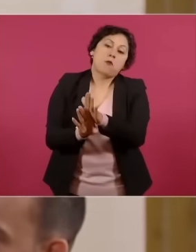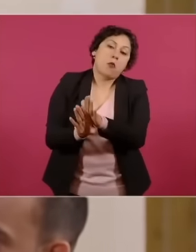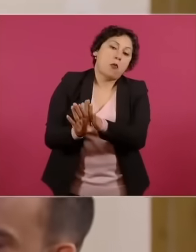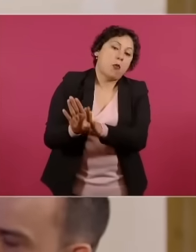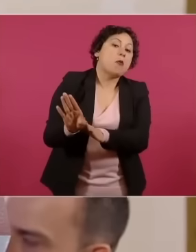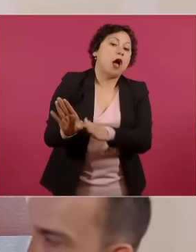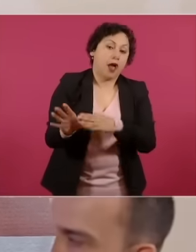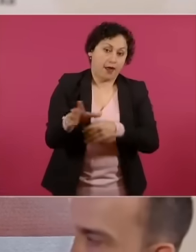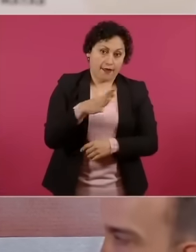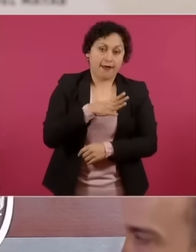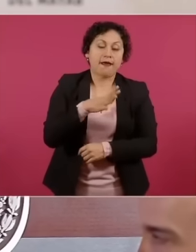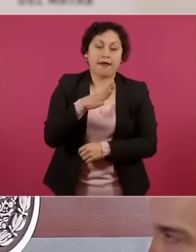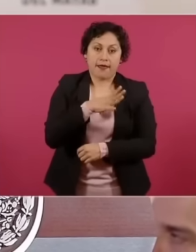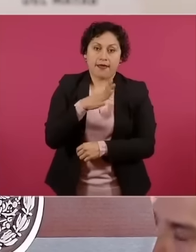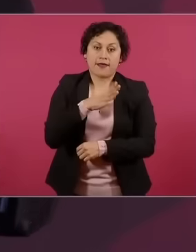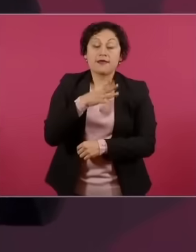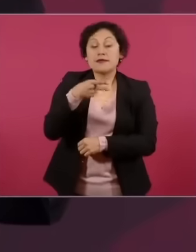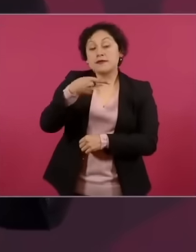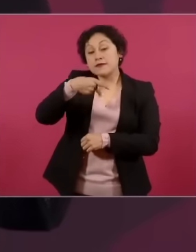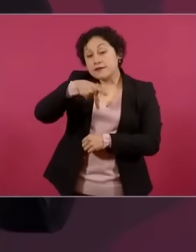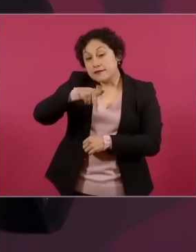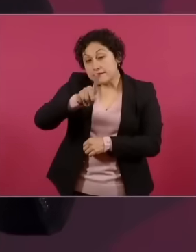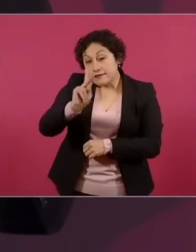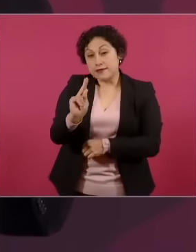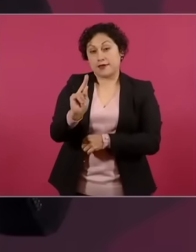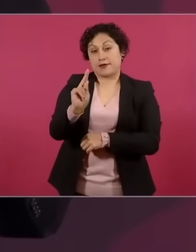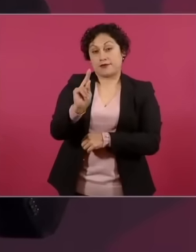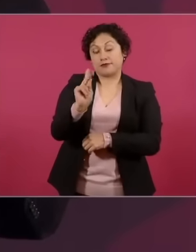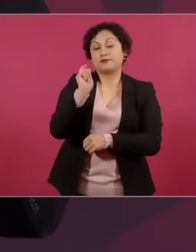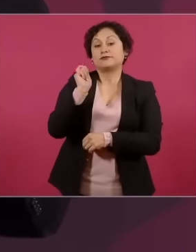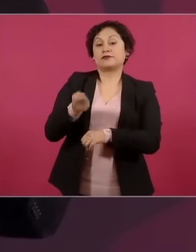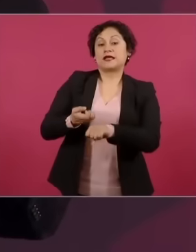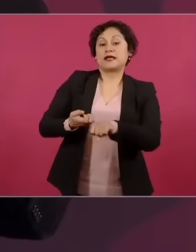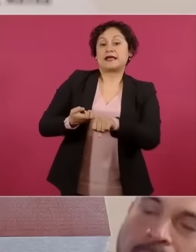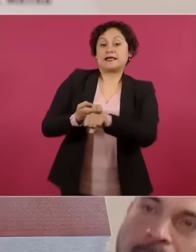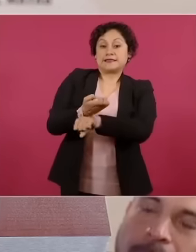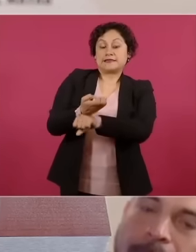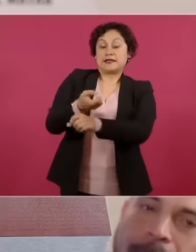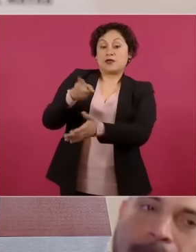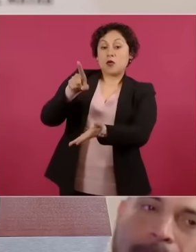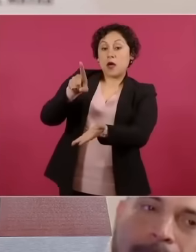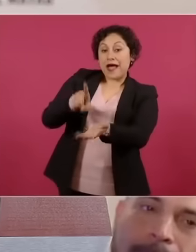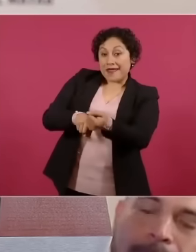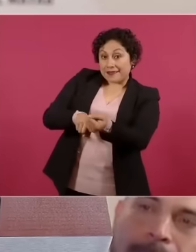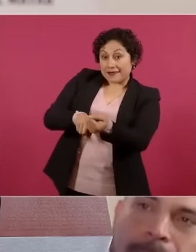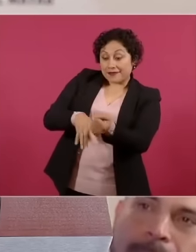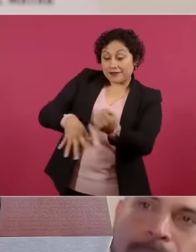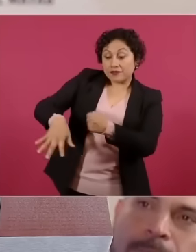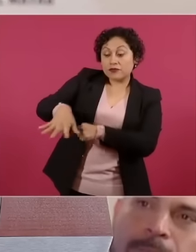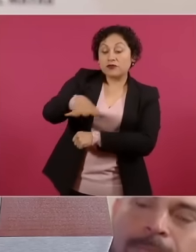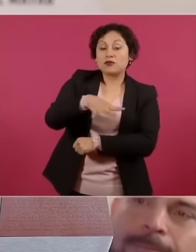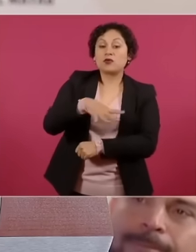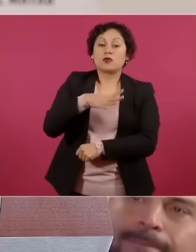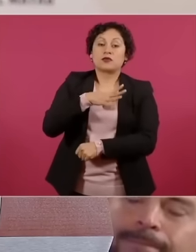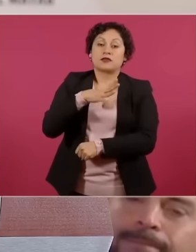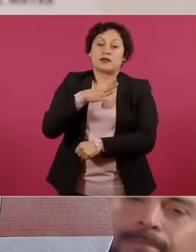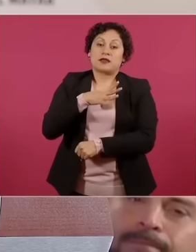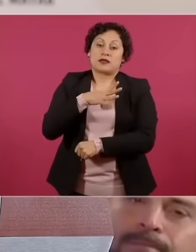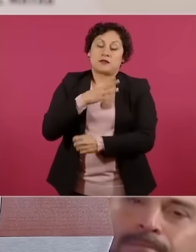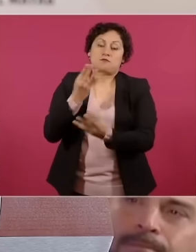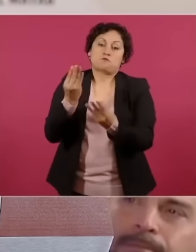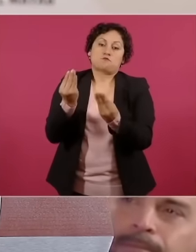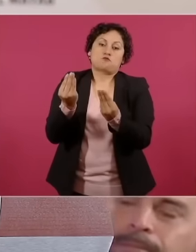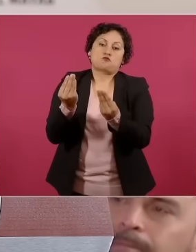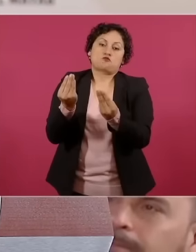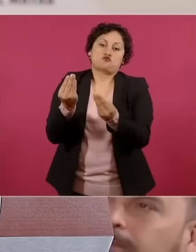embargo, ¿sí? Es de los estados con más consumo. Lo que nosotros estamos